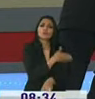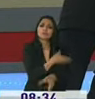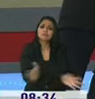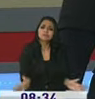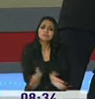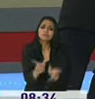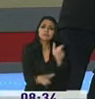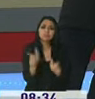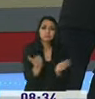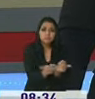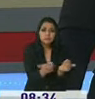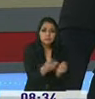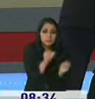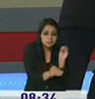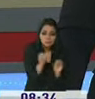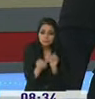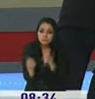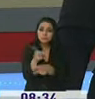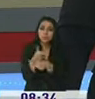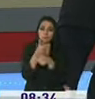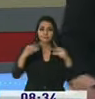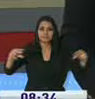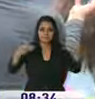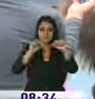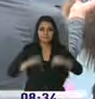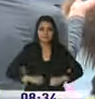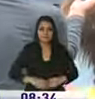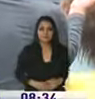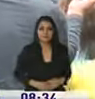ciudad y así también cuidar el ambiente.